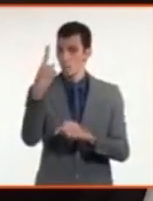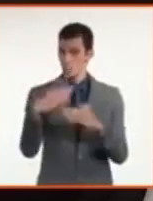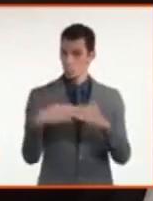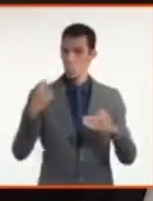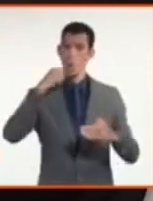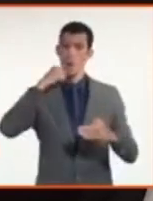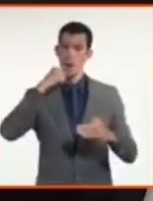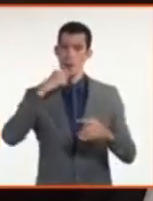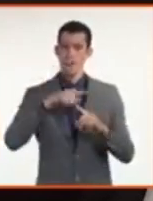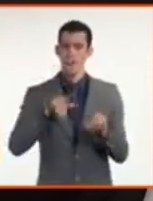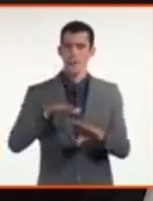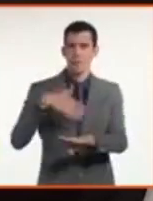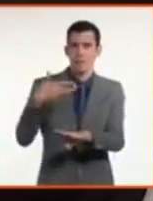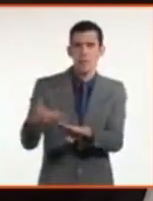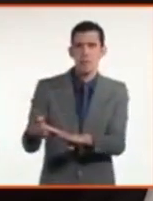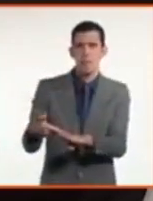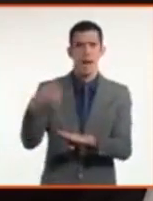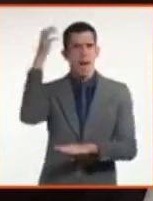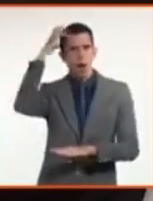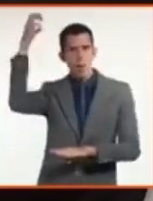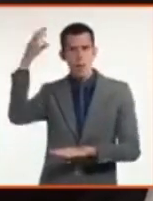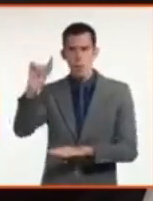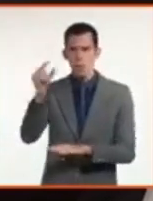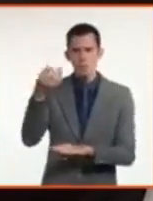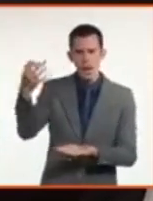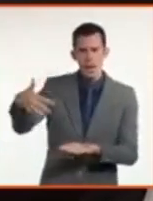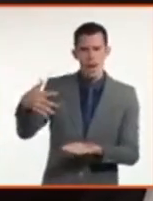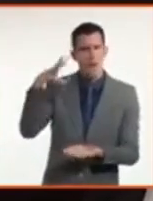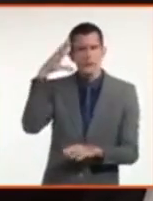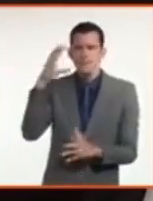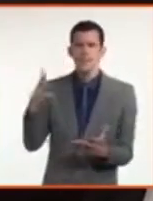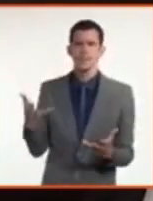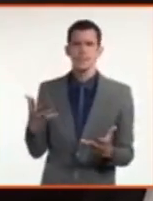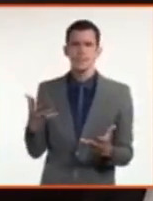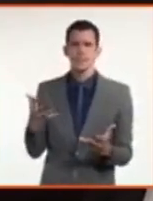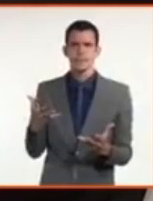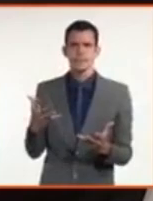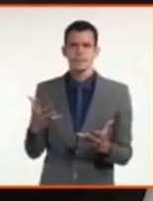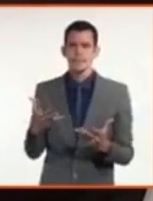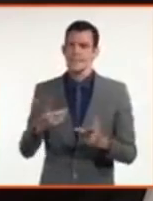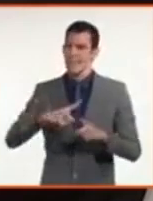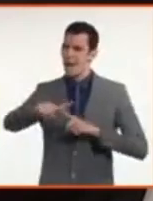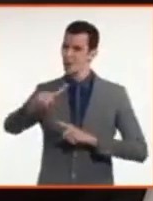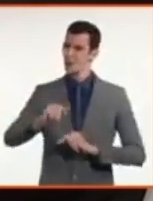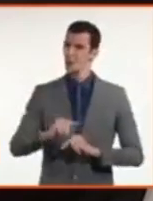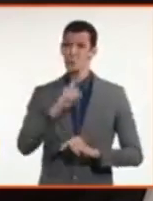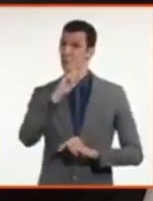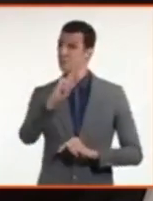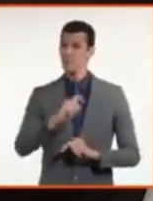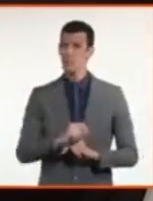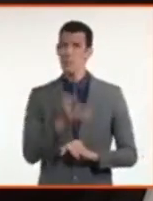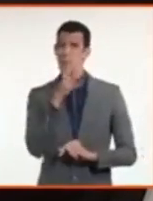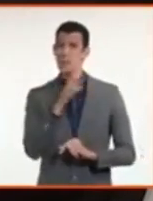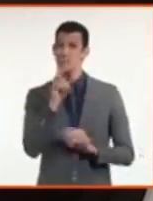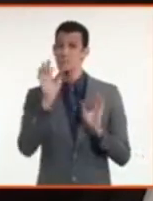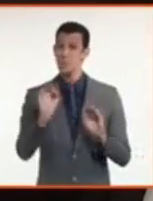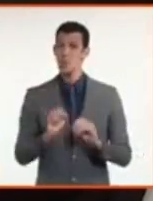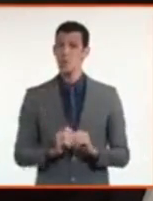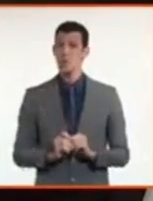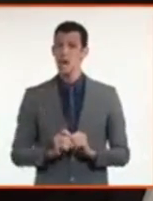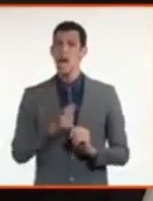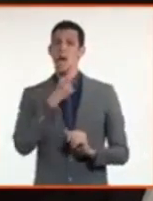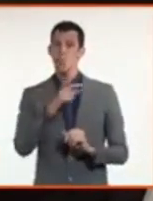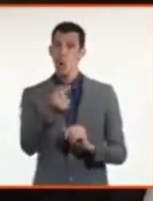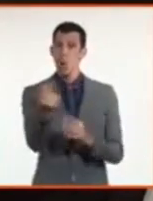para quedarse él con el dólar o sea a más de 110 y así el ciclo sin fin y la inflación si está el mil por ciento se va a disparar al